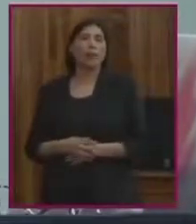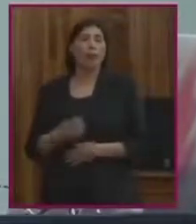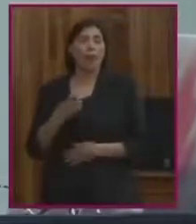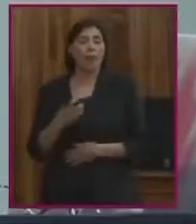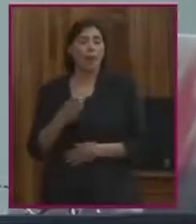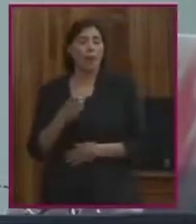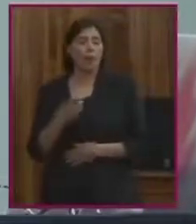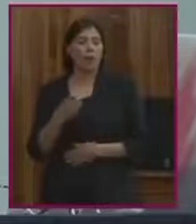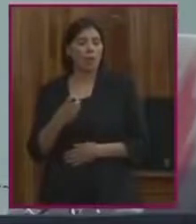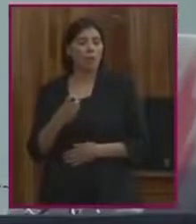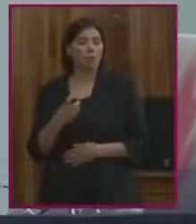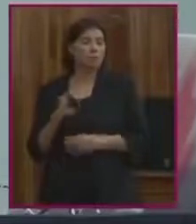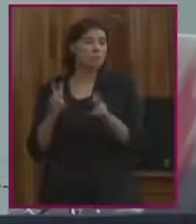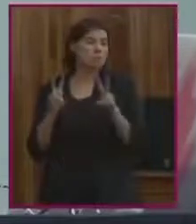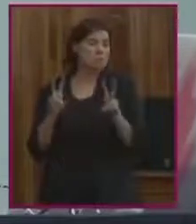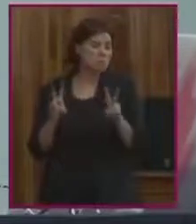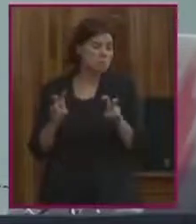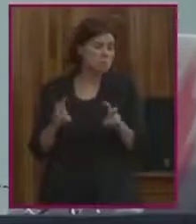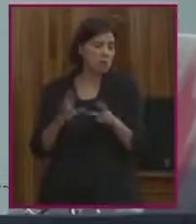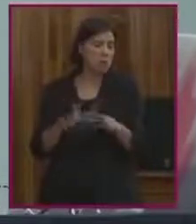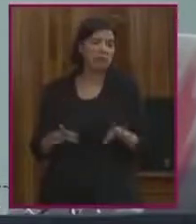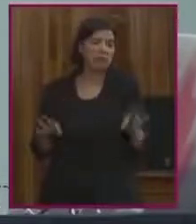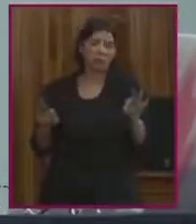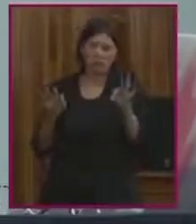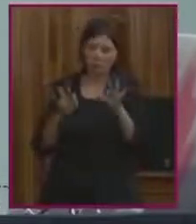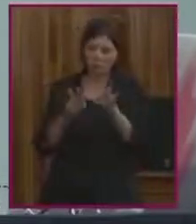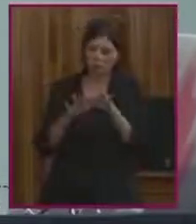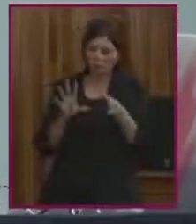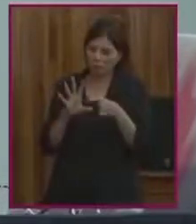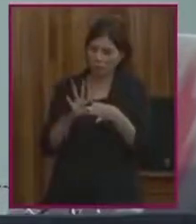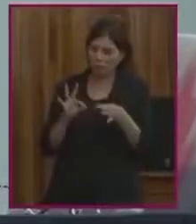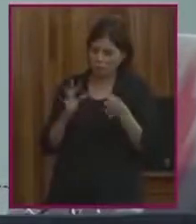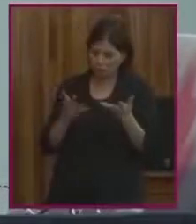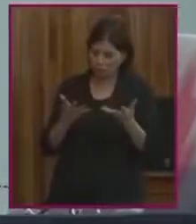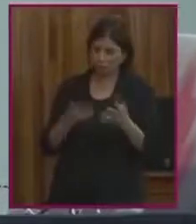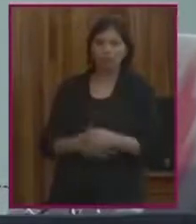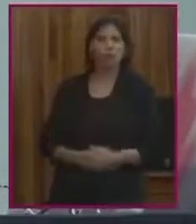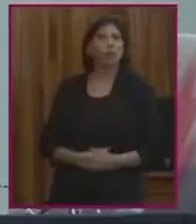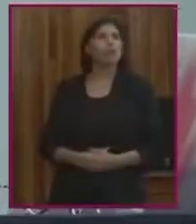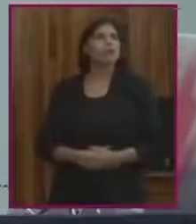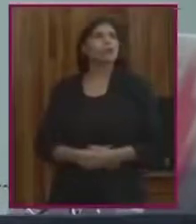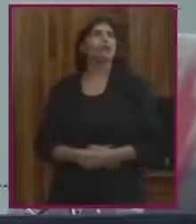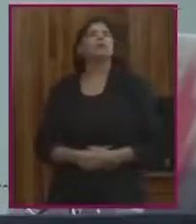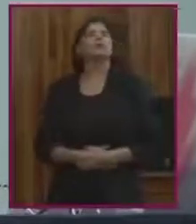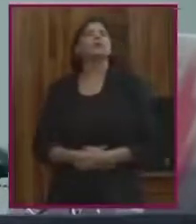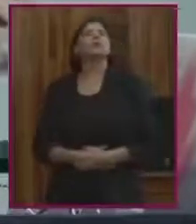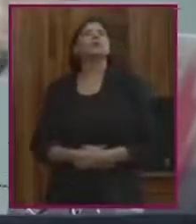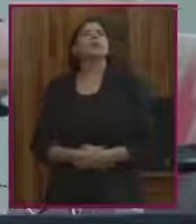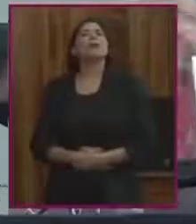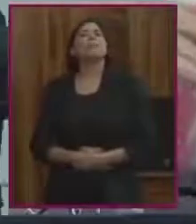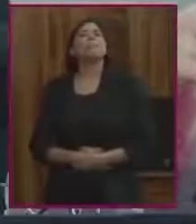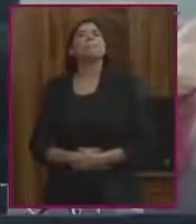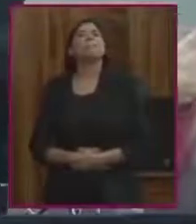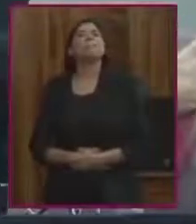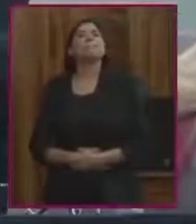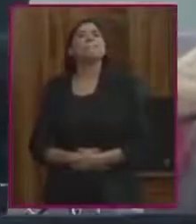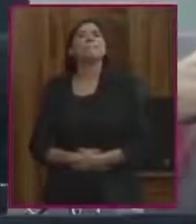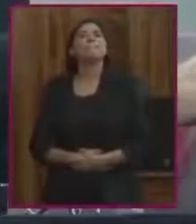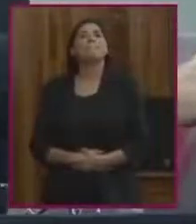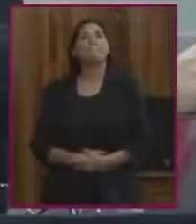aspectos también a destacar y, bueno, ver en todo caso cómo los operacionalizamos, pero es central. Gracias.